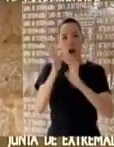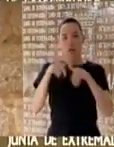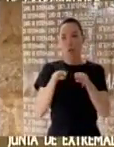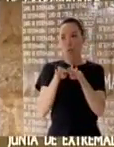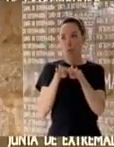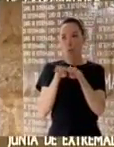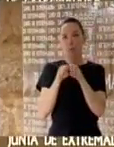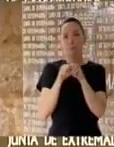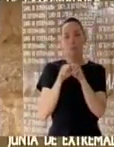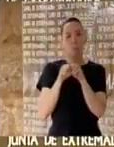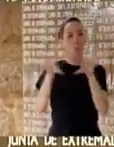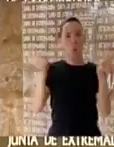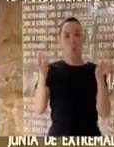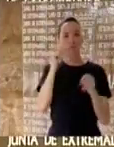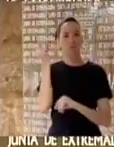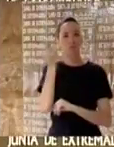europea.